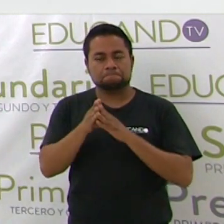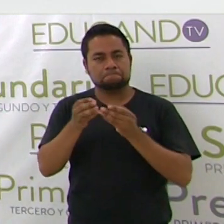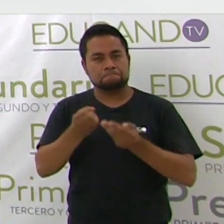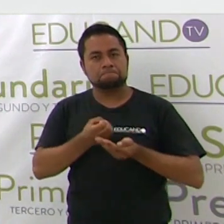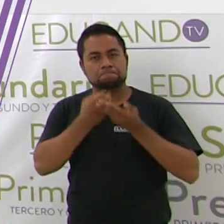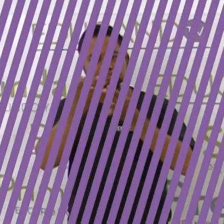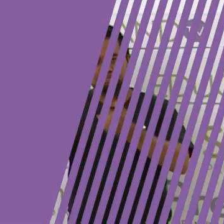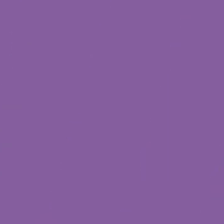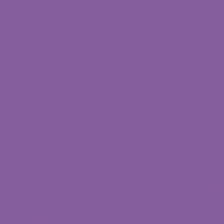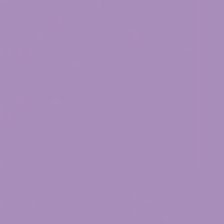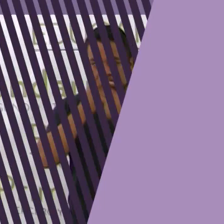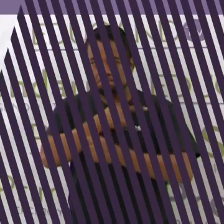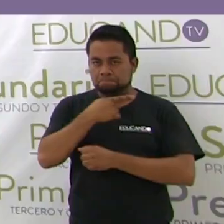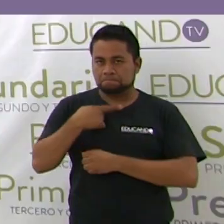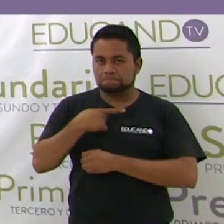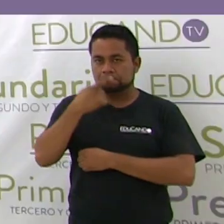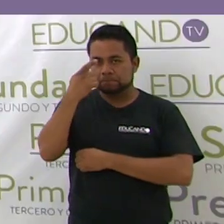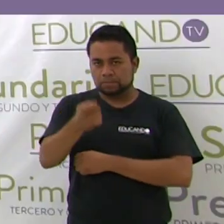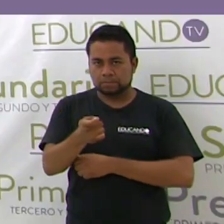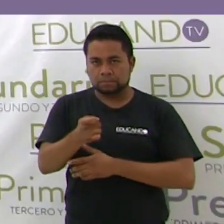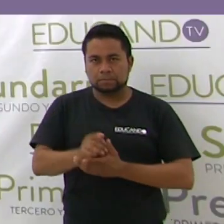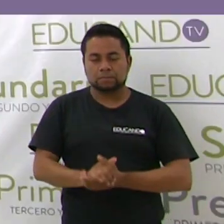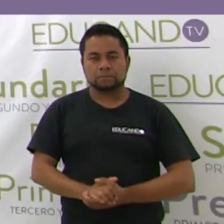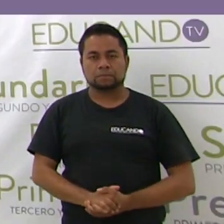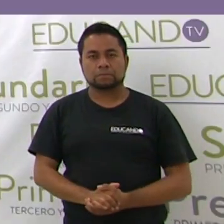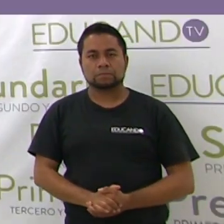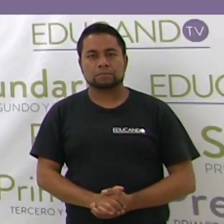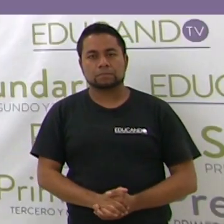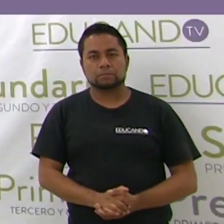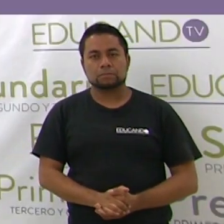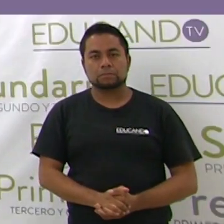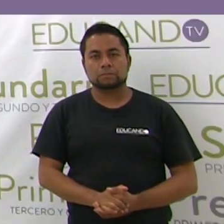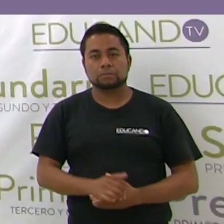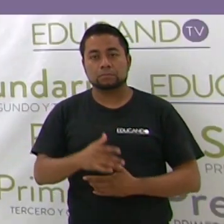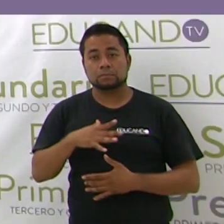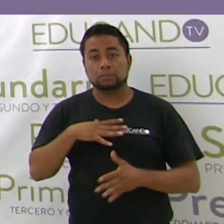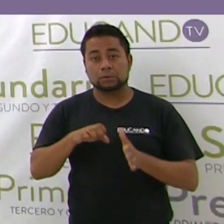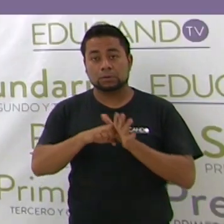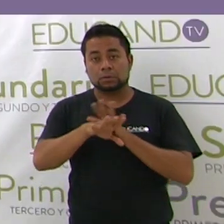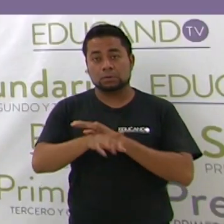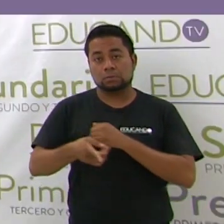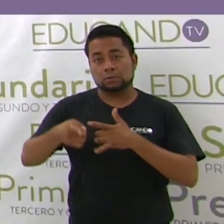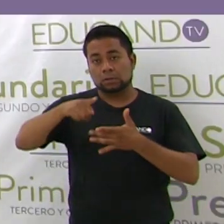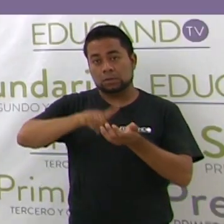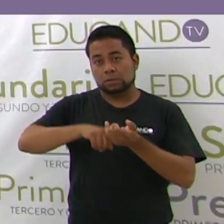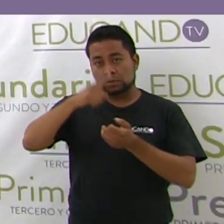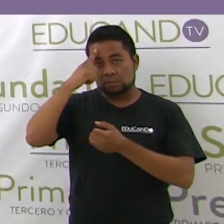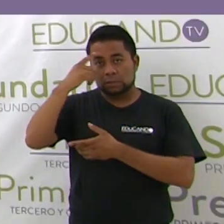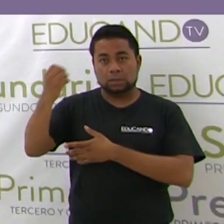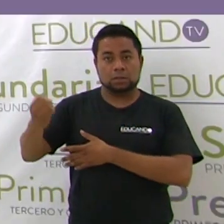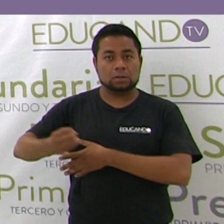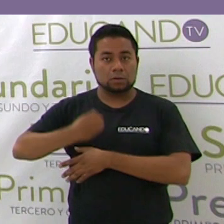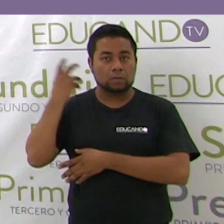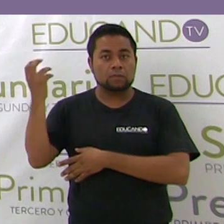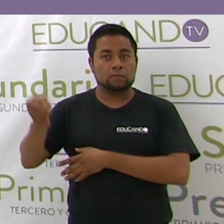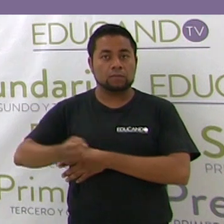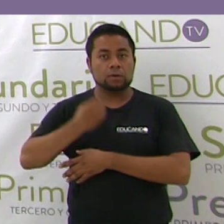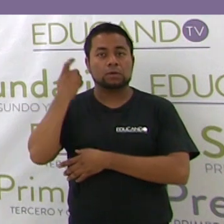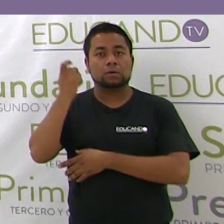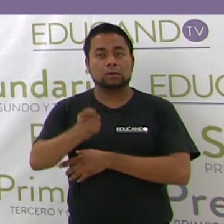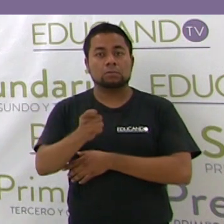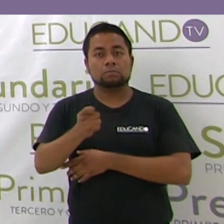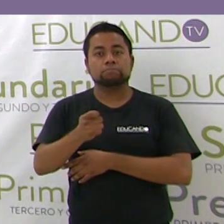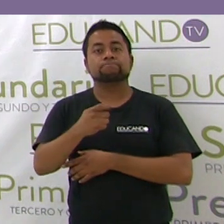poner mucha atención es que hay una parte esencial dentro de la conferencia que es hablar